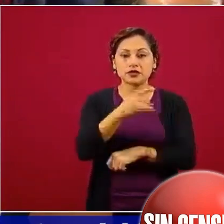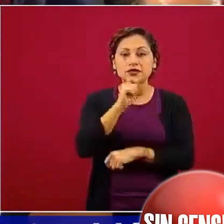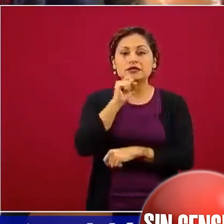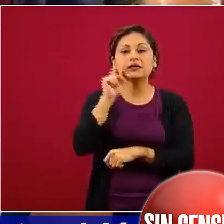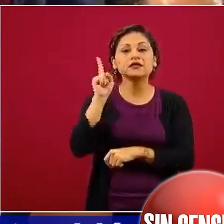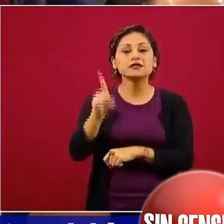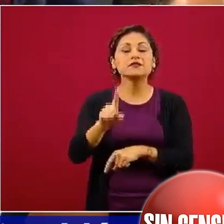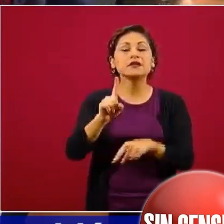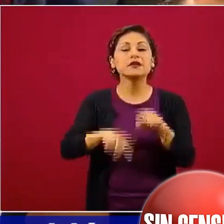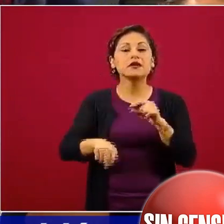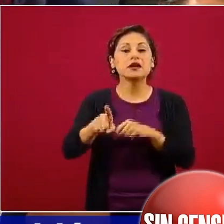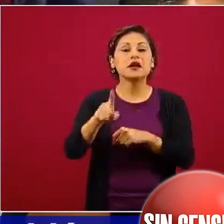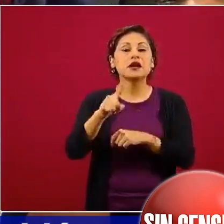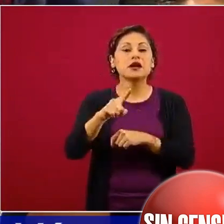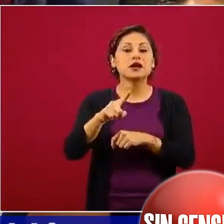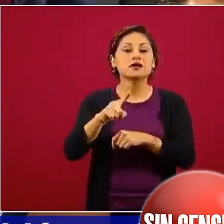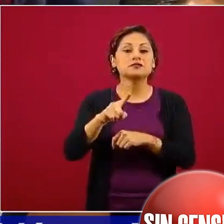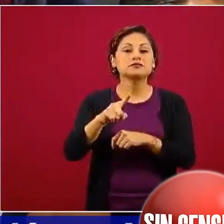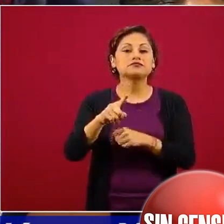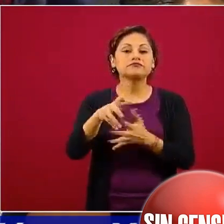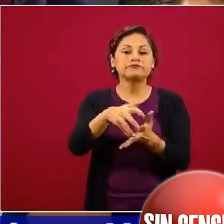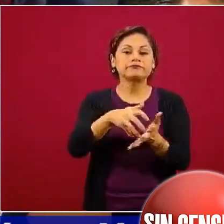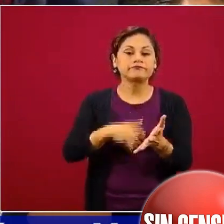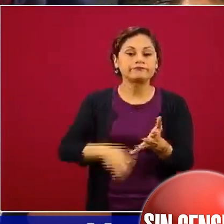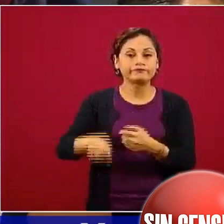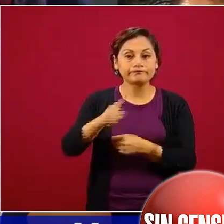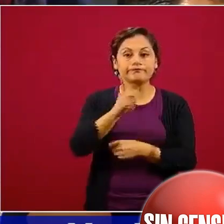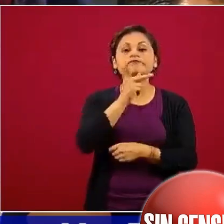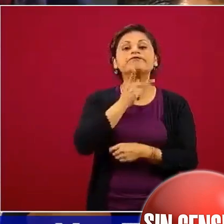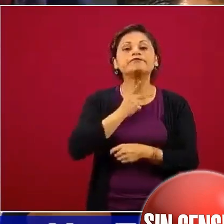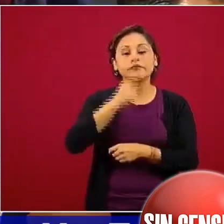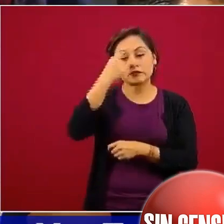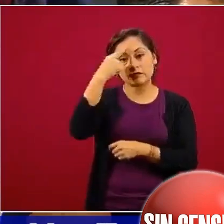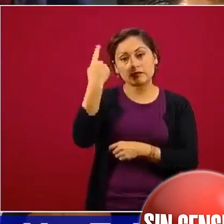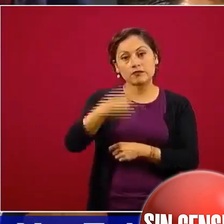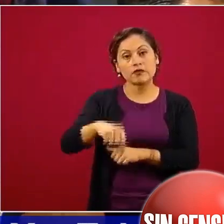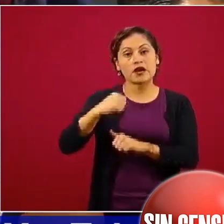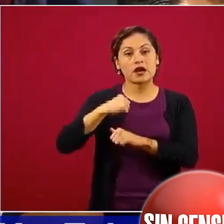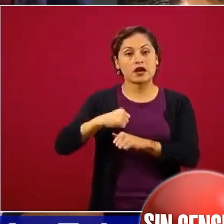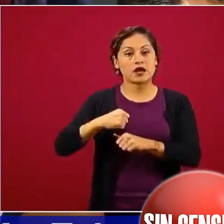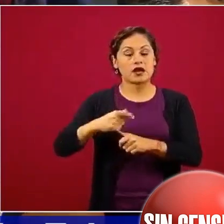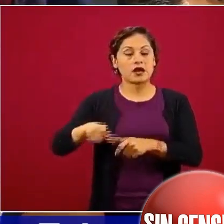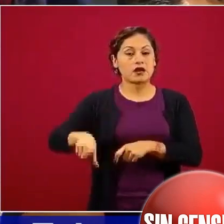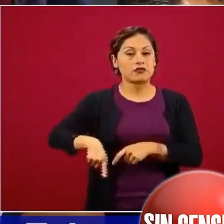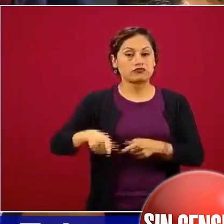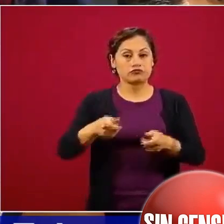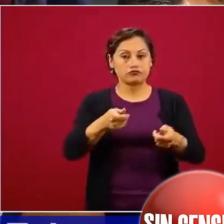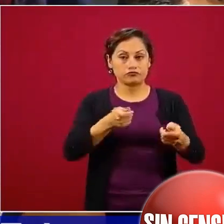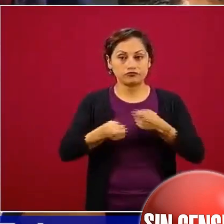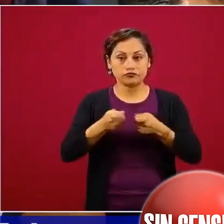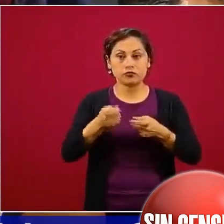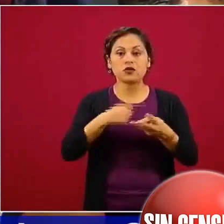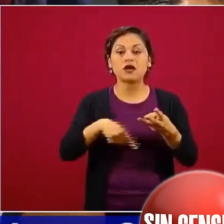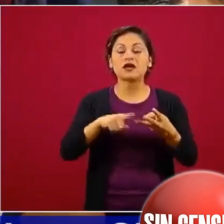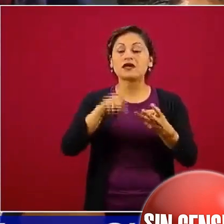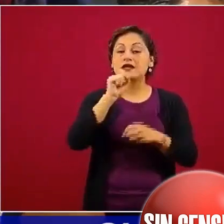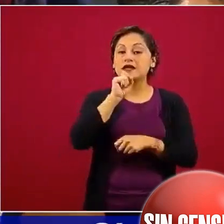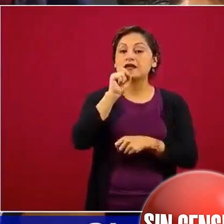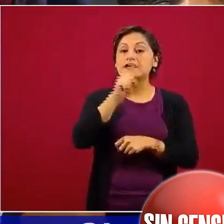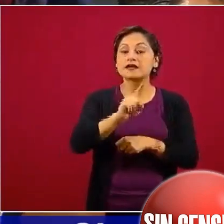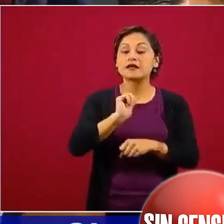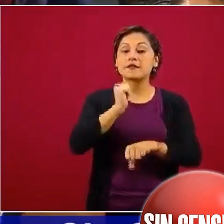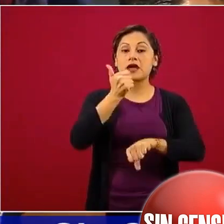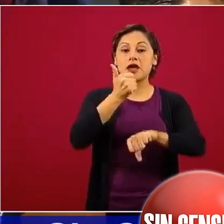la exploración petrolera al control del Estado y el establecimiento de la independencia del Poder